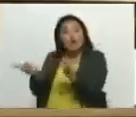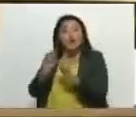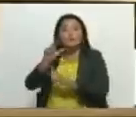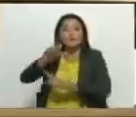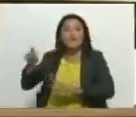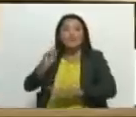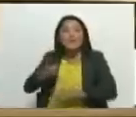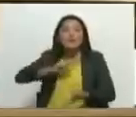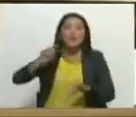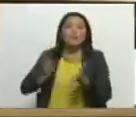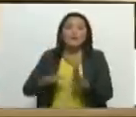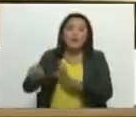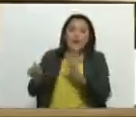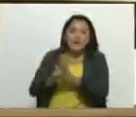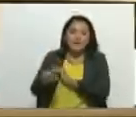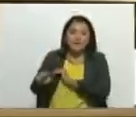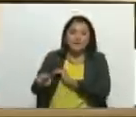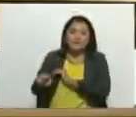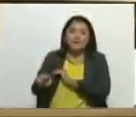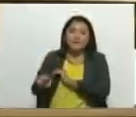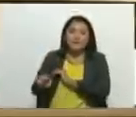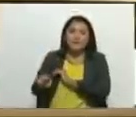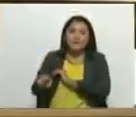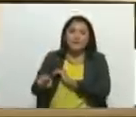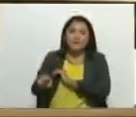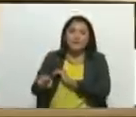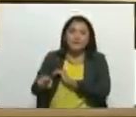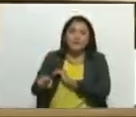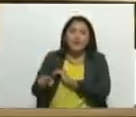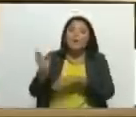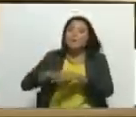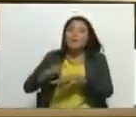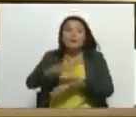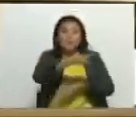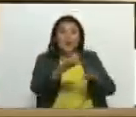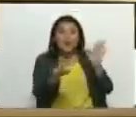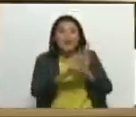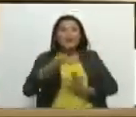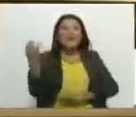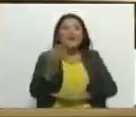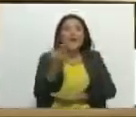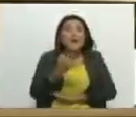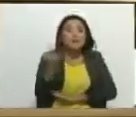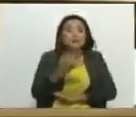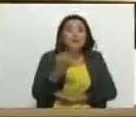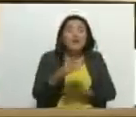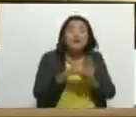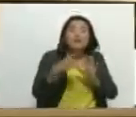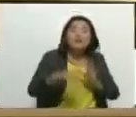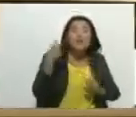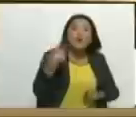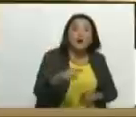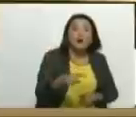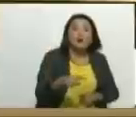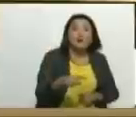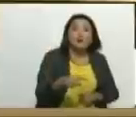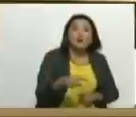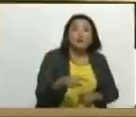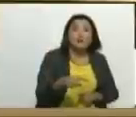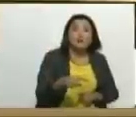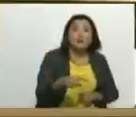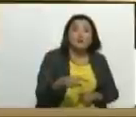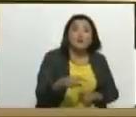una ley, diputado Ávila, garantista, es una ley de defensa de derechos, por tanto no tiene carácter